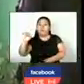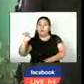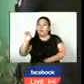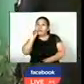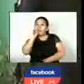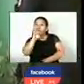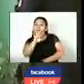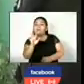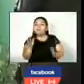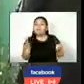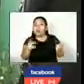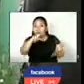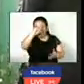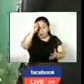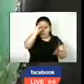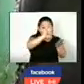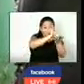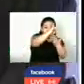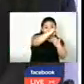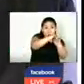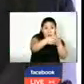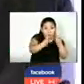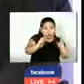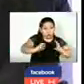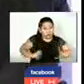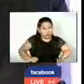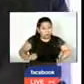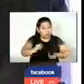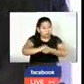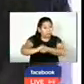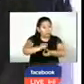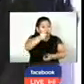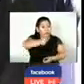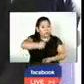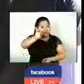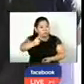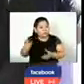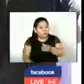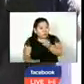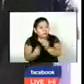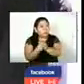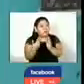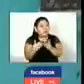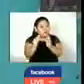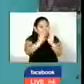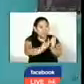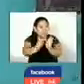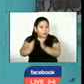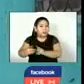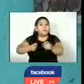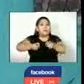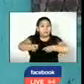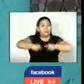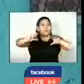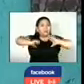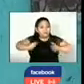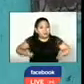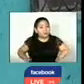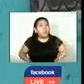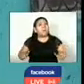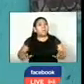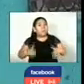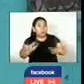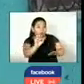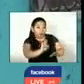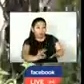dicho que los próximos proyectos que tienen en conjunto con el gobierno para los próximos meses, incluyen la siguiente fase del plan control territorial, mejorar